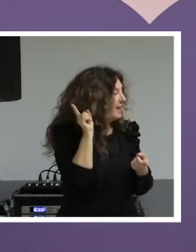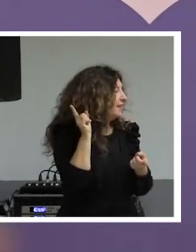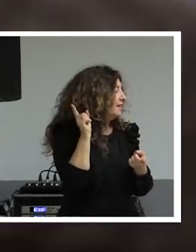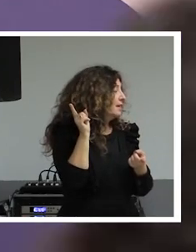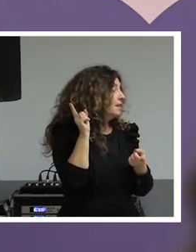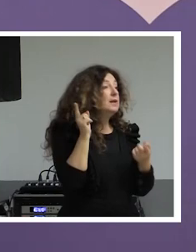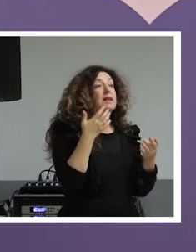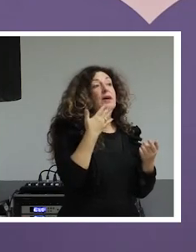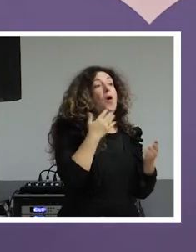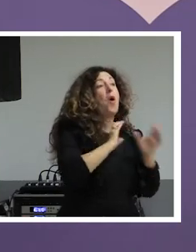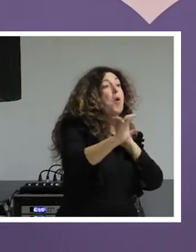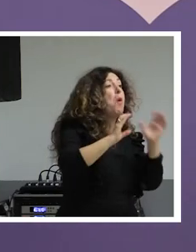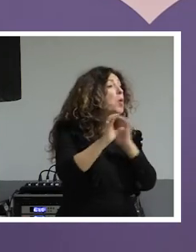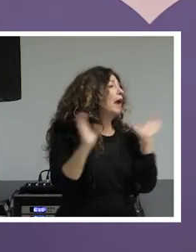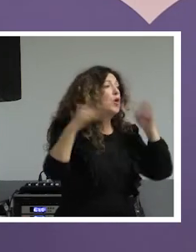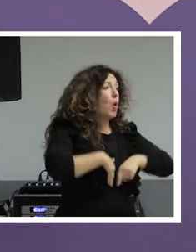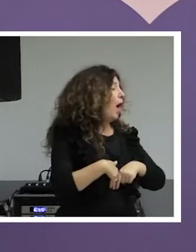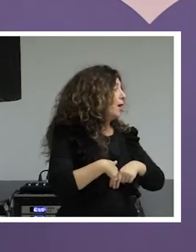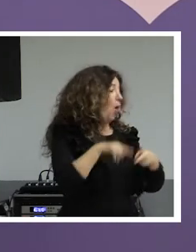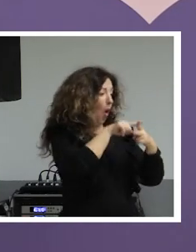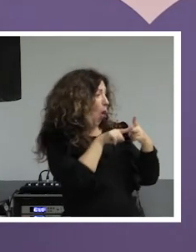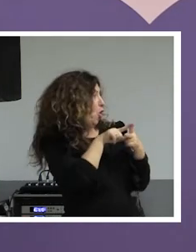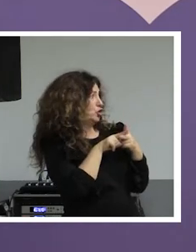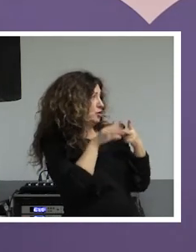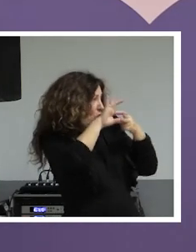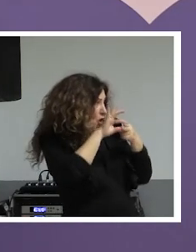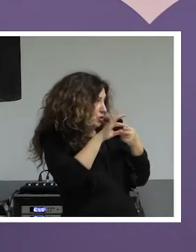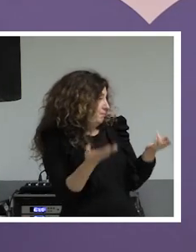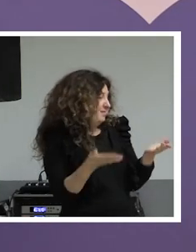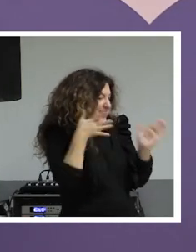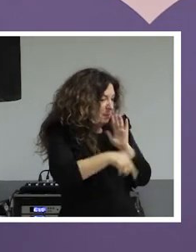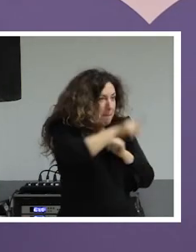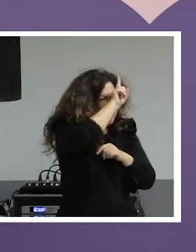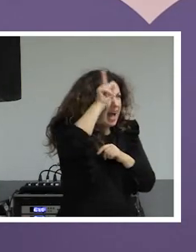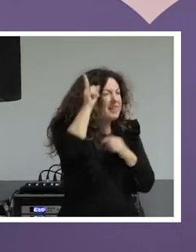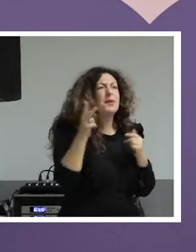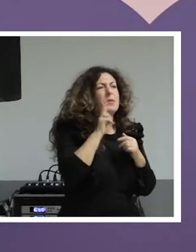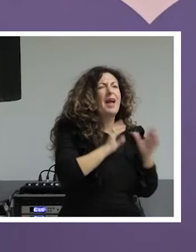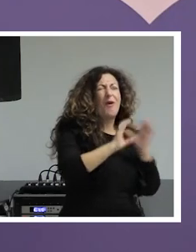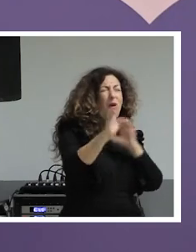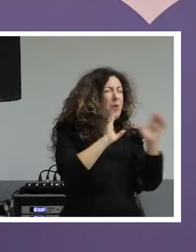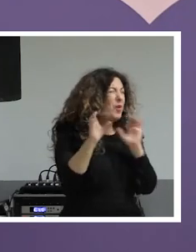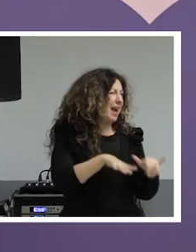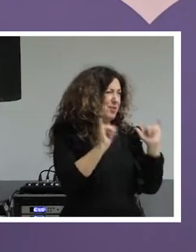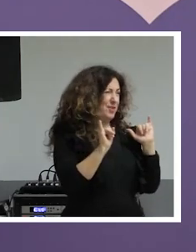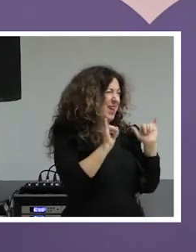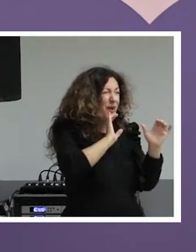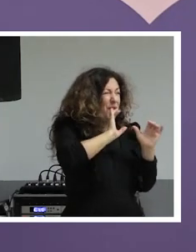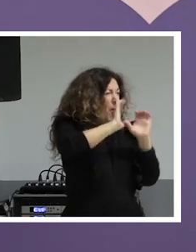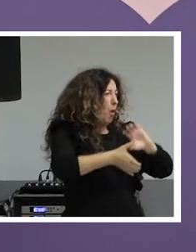recursos no escuchan la voluntad de los vecinos y de las vecinas y dos